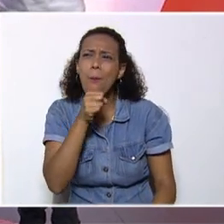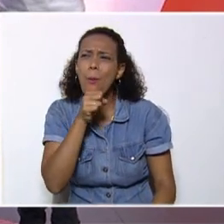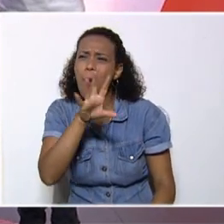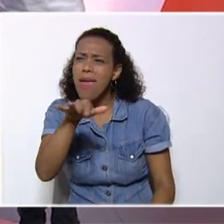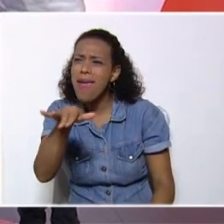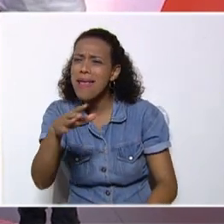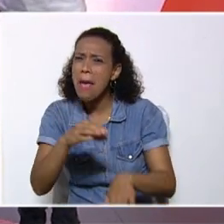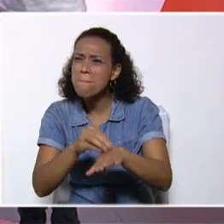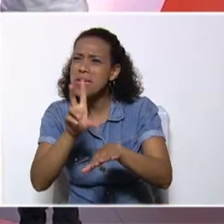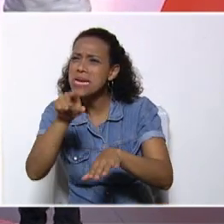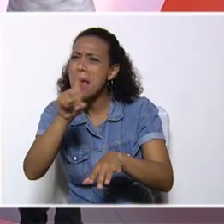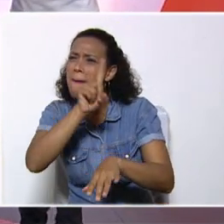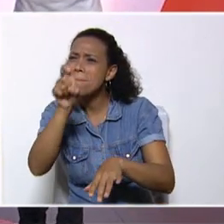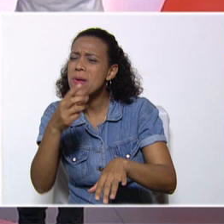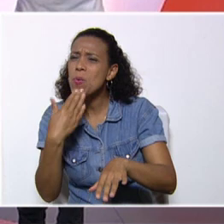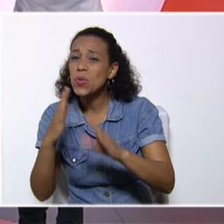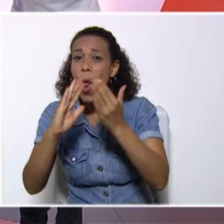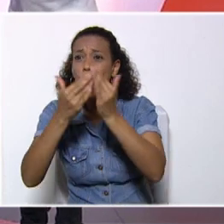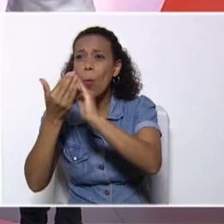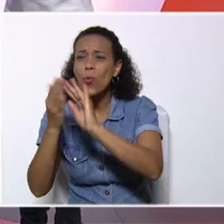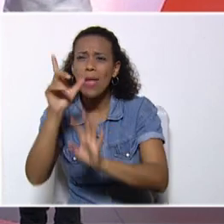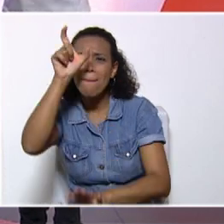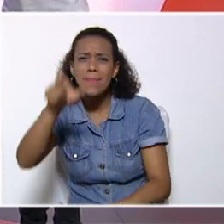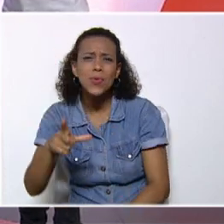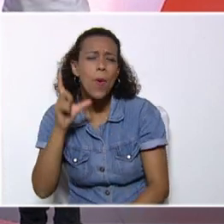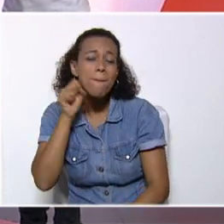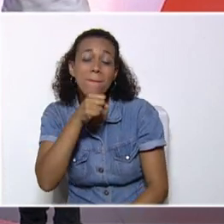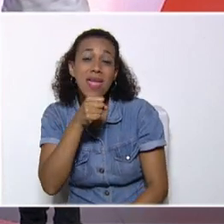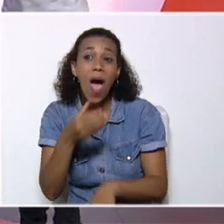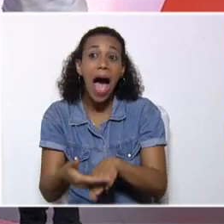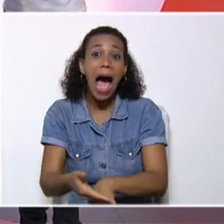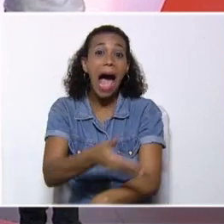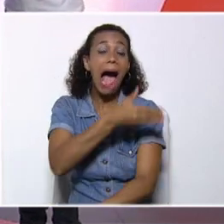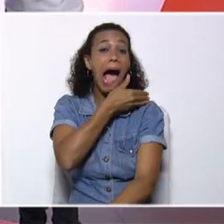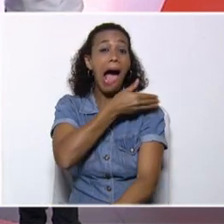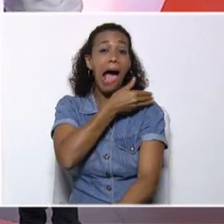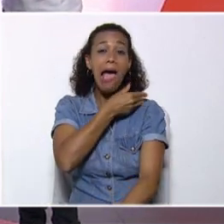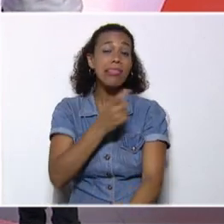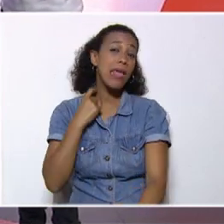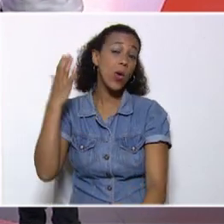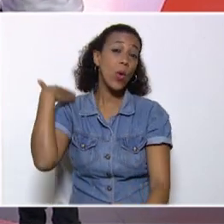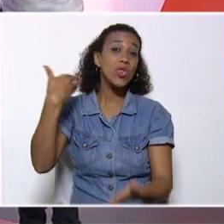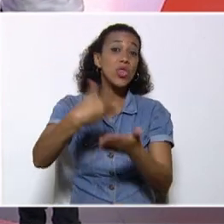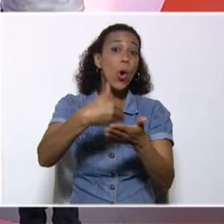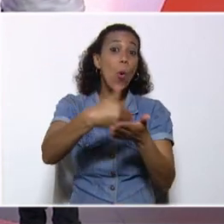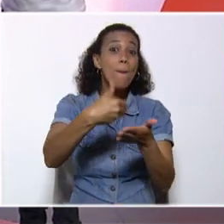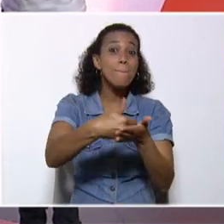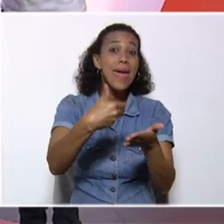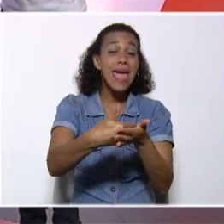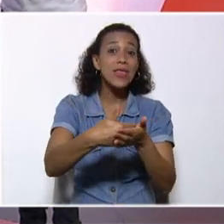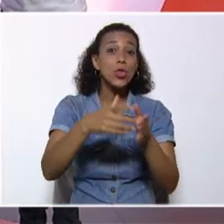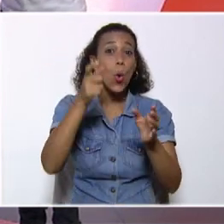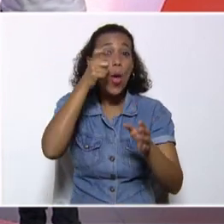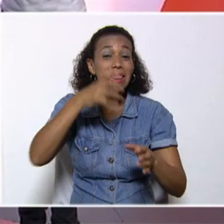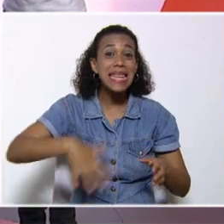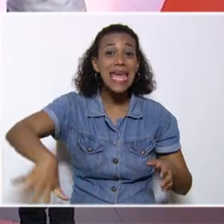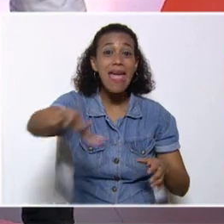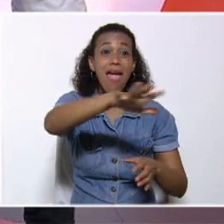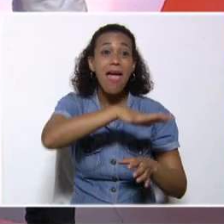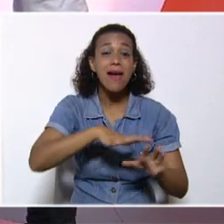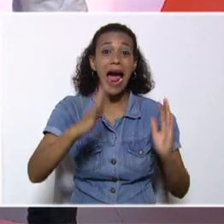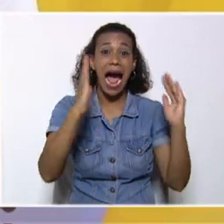abuelos, a la comunidad. Antes los documentos de los terrenos que se